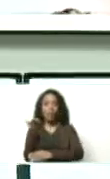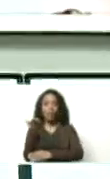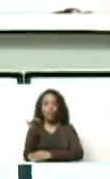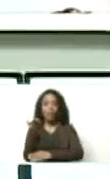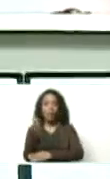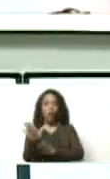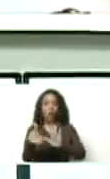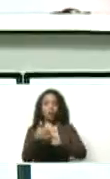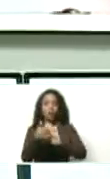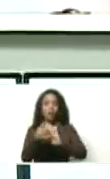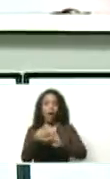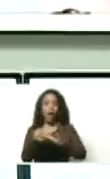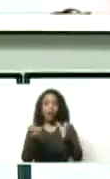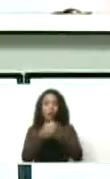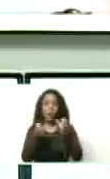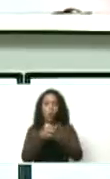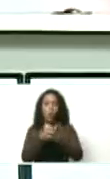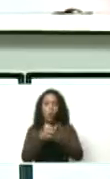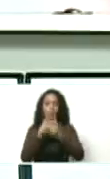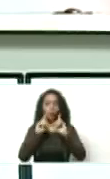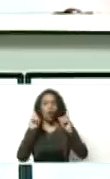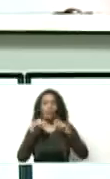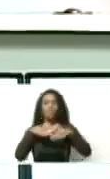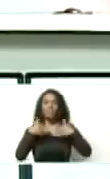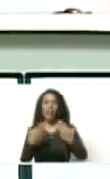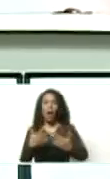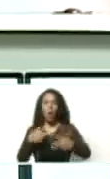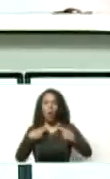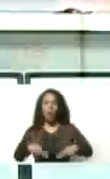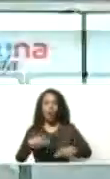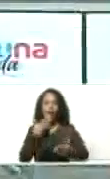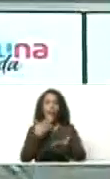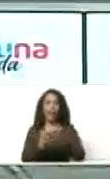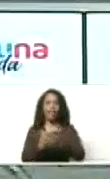Contrabanda la canción ¡Qué humanidad! Muchas